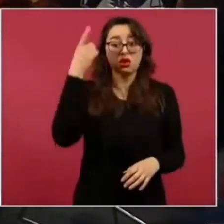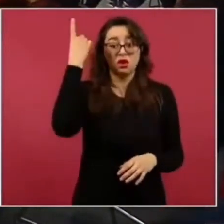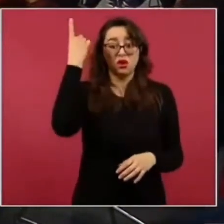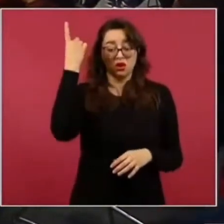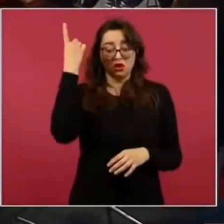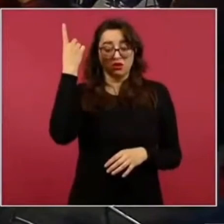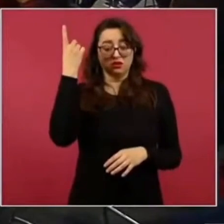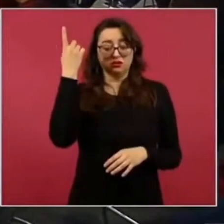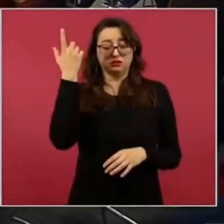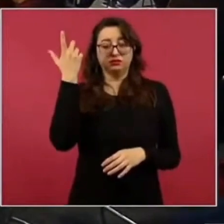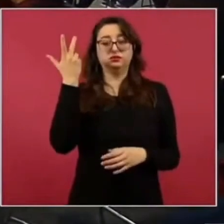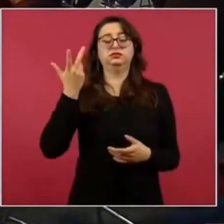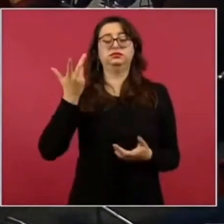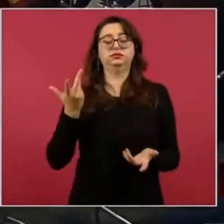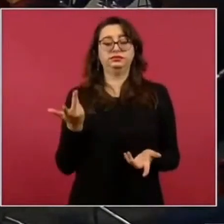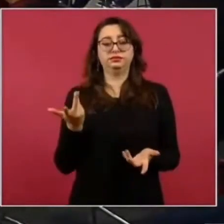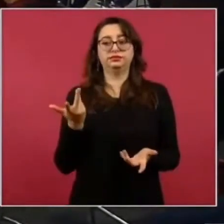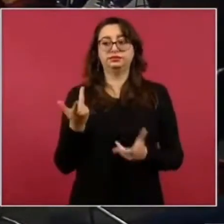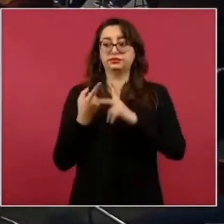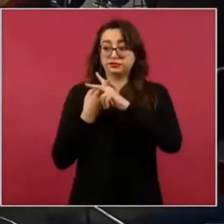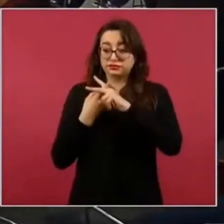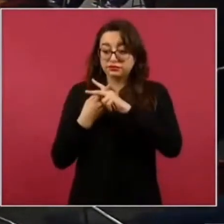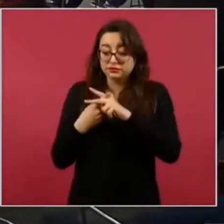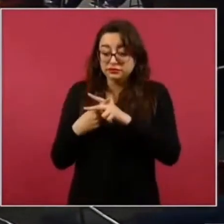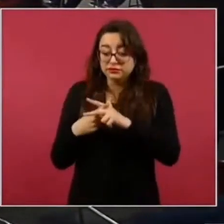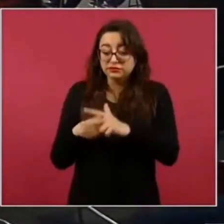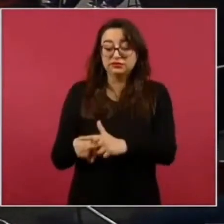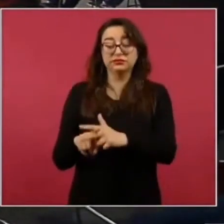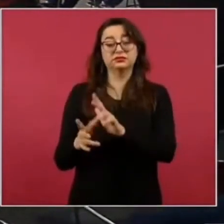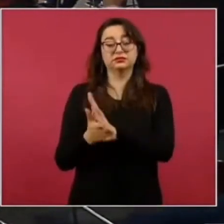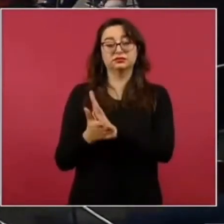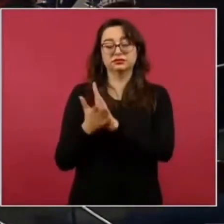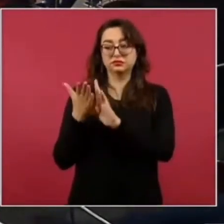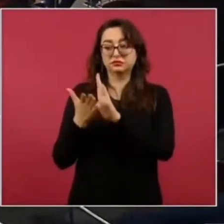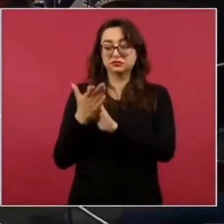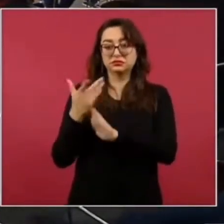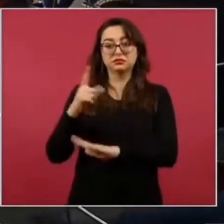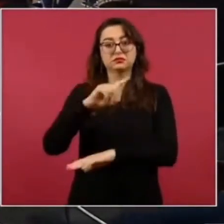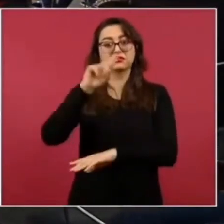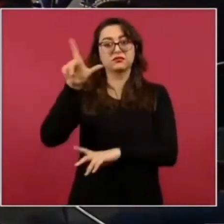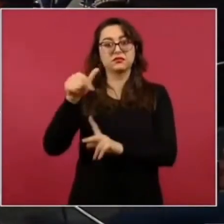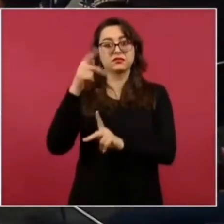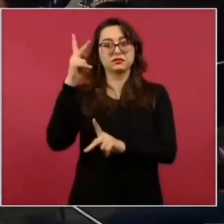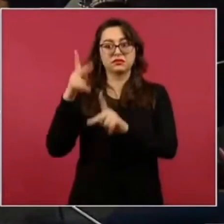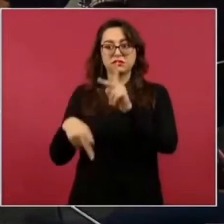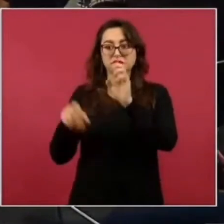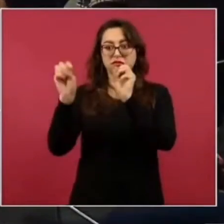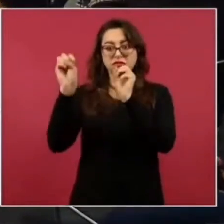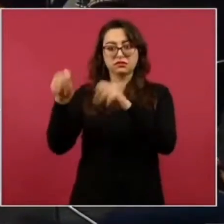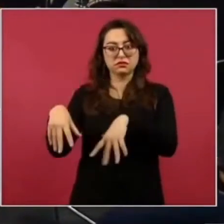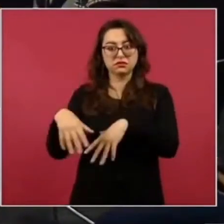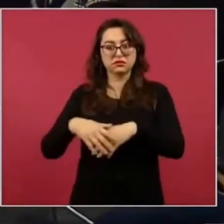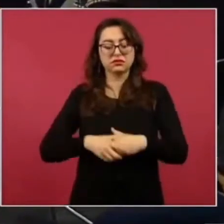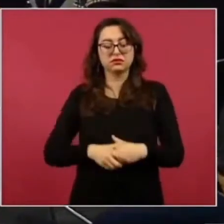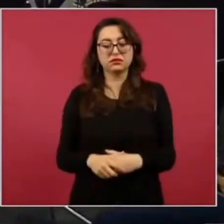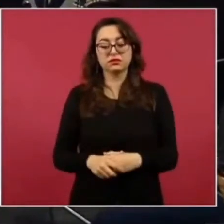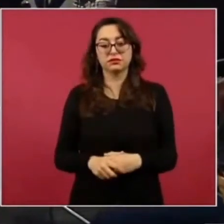y en el inicio de la planta. Entonces, cuando llegamos, tuvimos que decidir qué